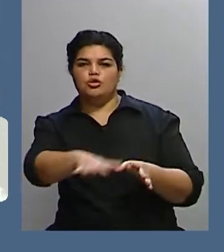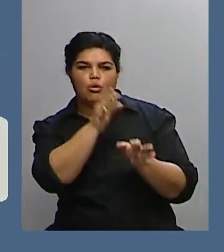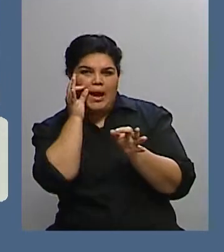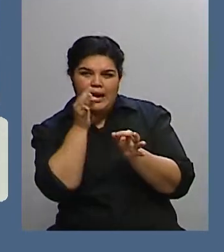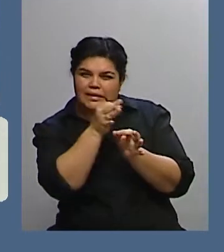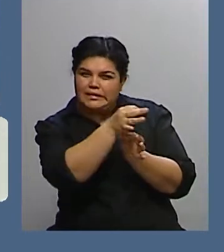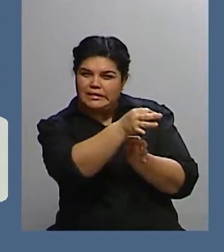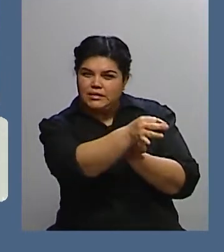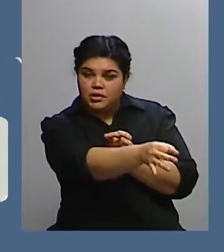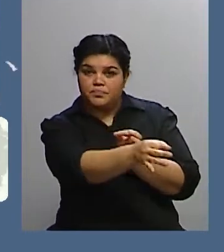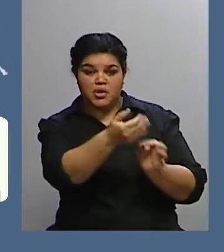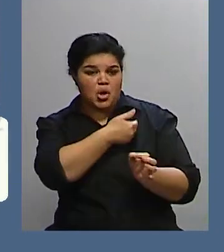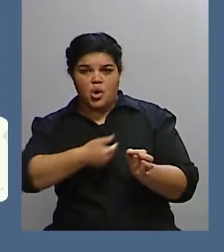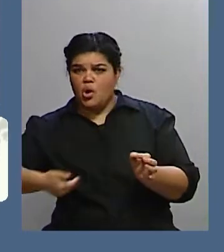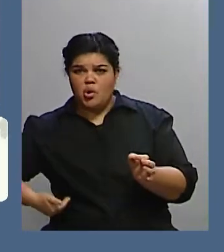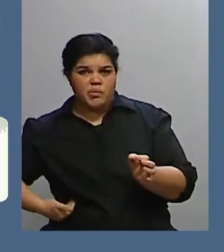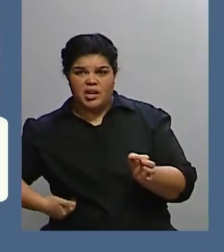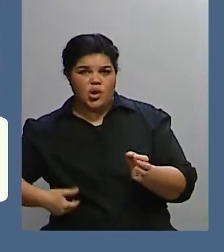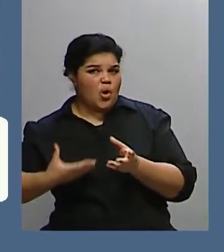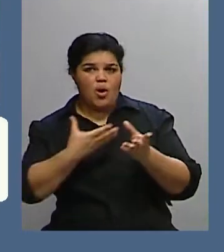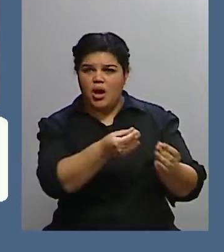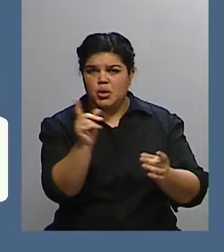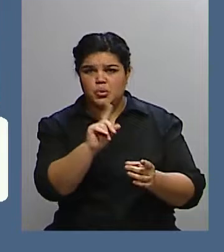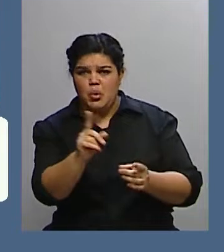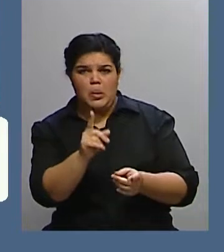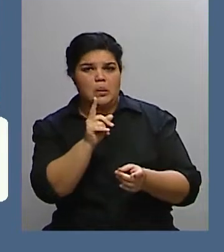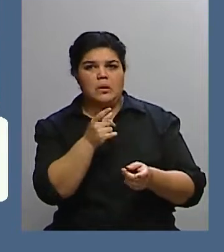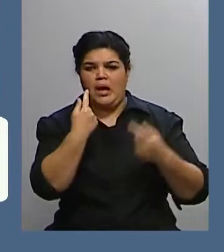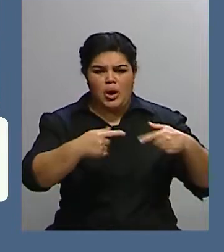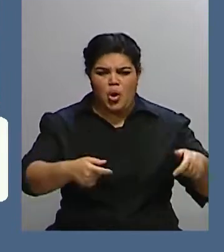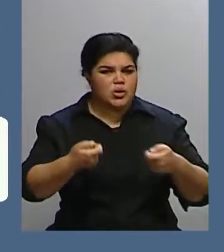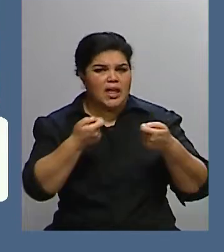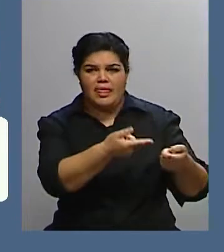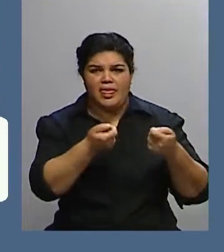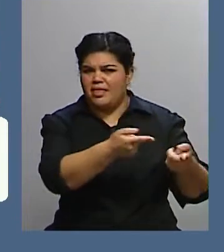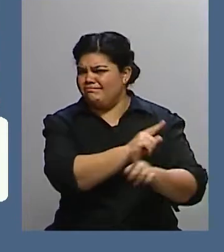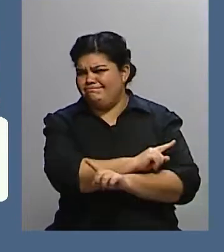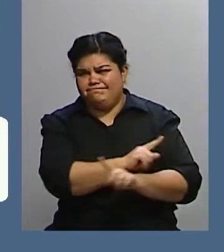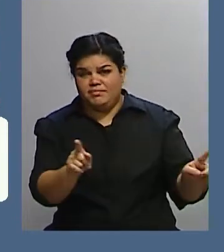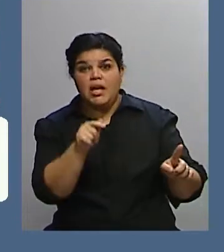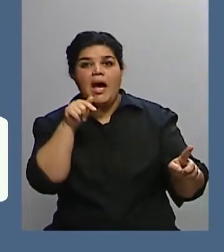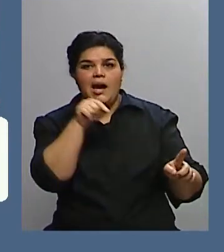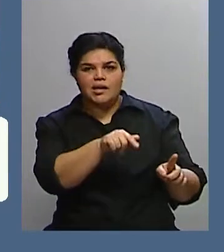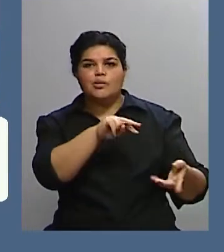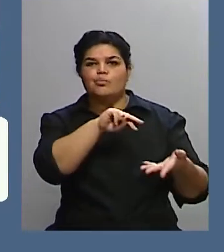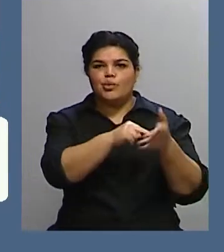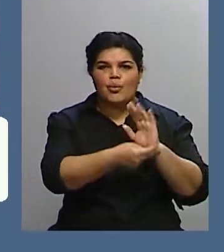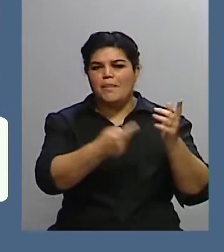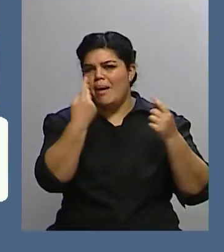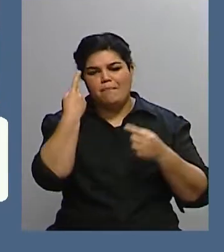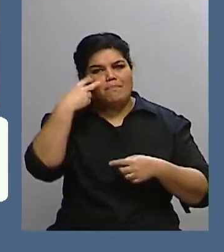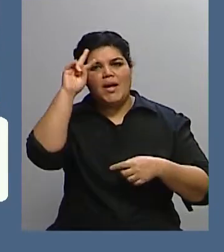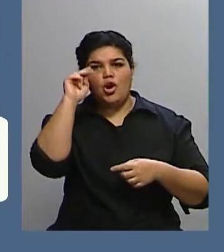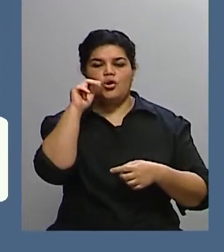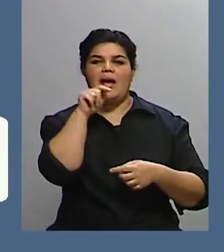no llega y donde precisamente porque el Estado está ausente pueden surgir mayores tendencias a la violencia en